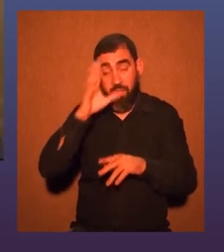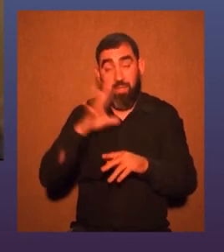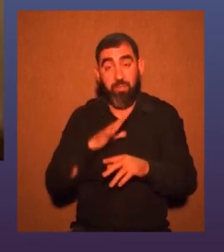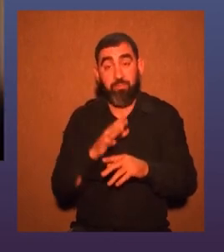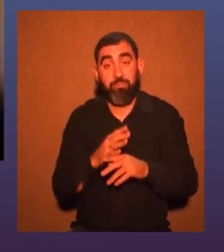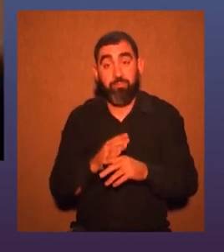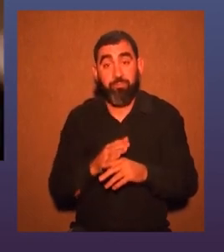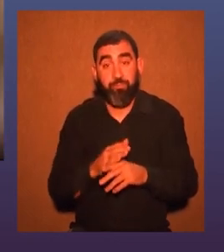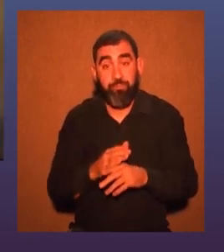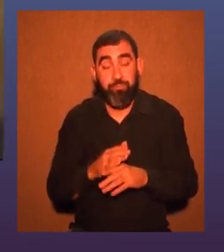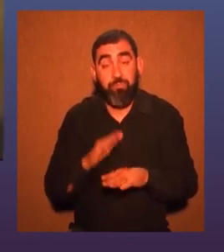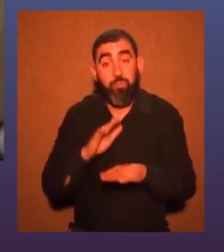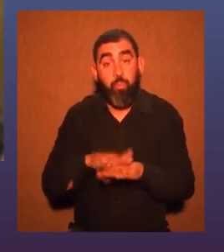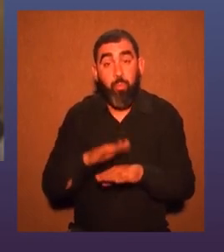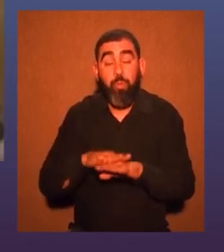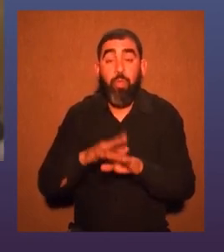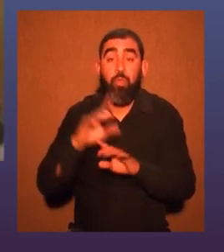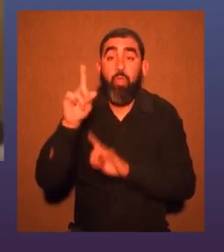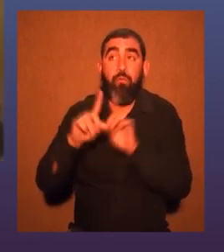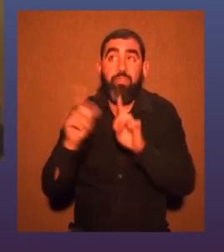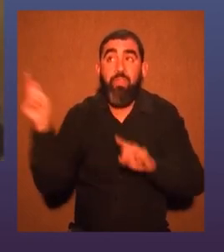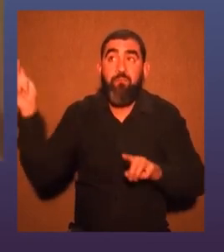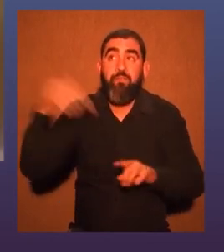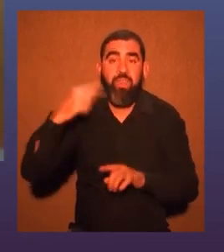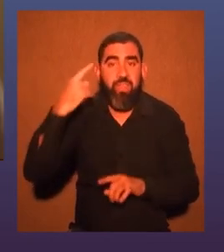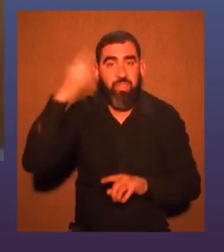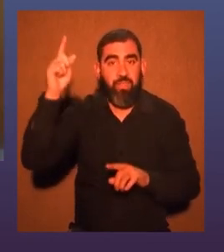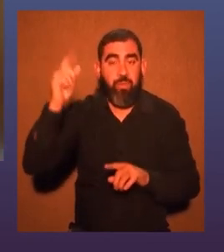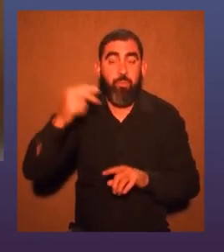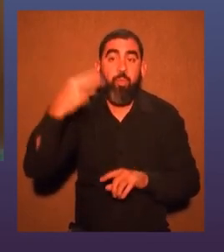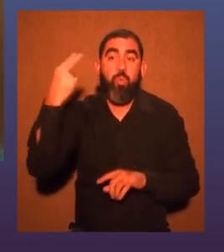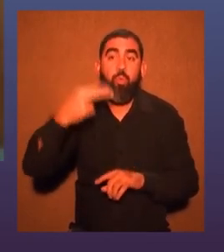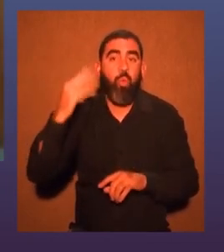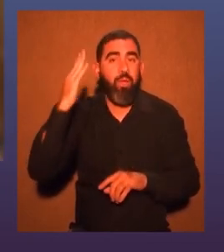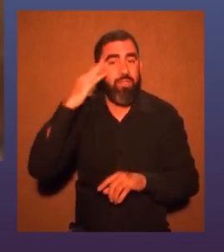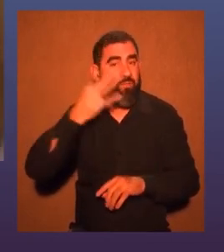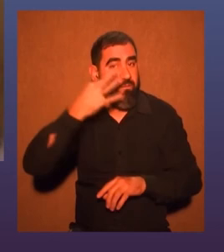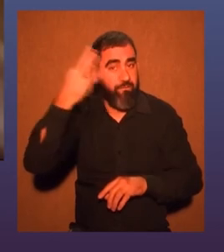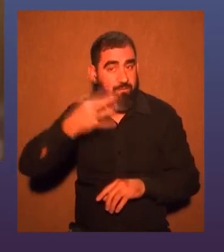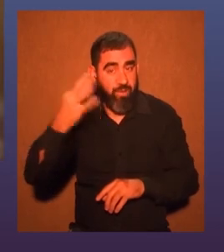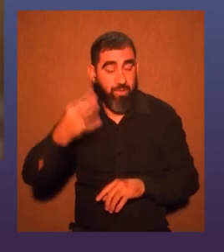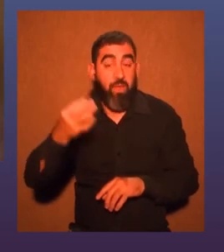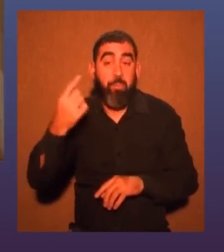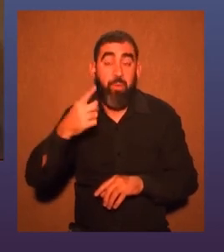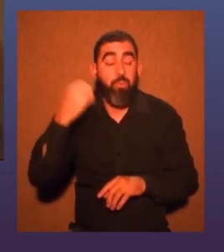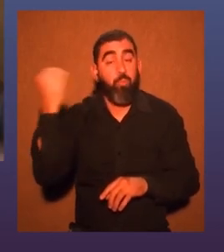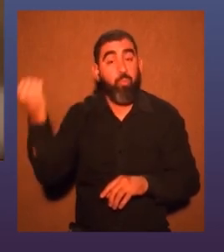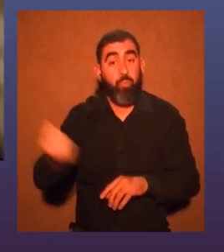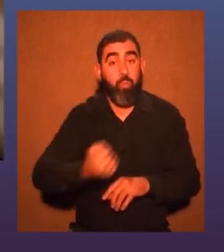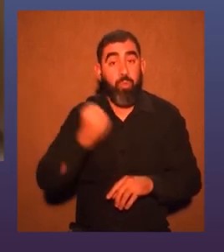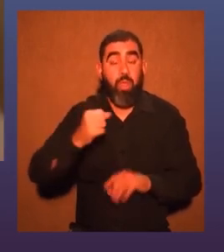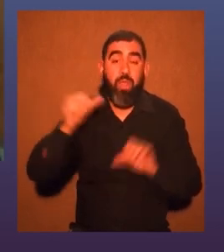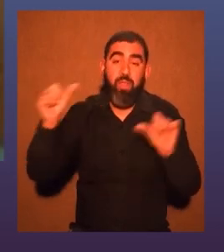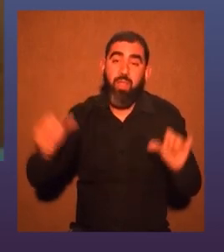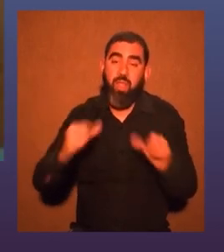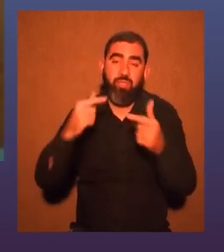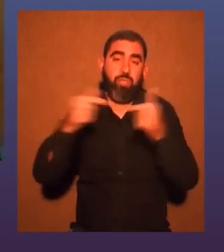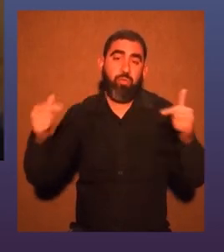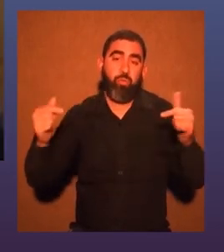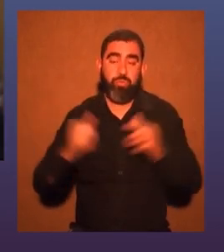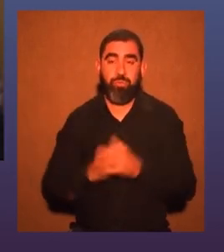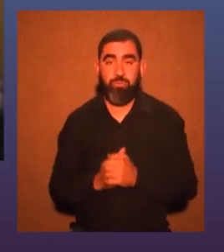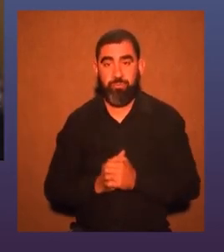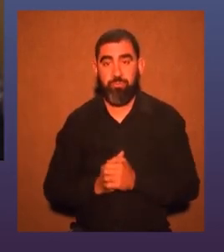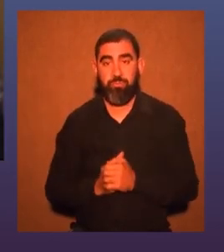movimiento, por momentos aparece la inspiración, nunca sabes bien cuándo, pero bueno, lo importante es estar haciendo cosas.